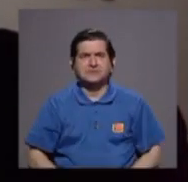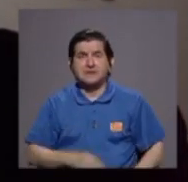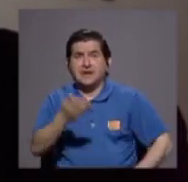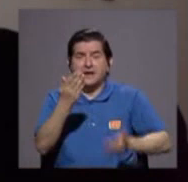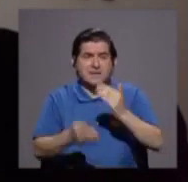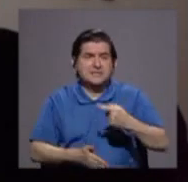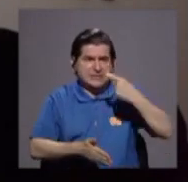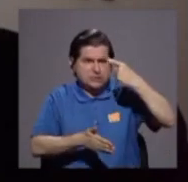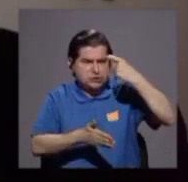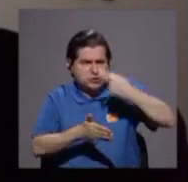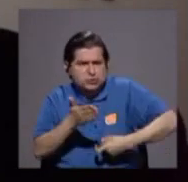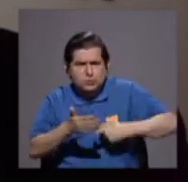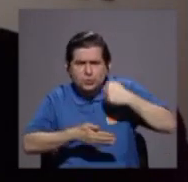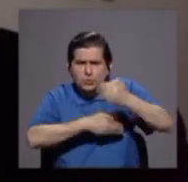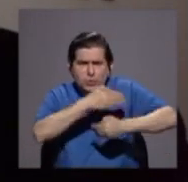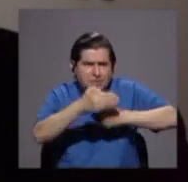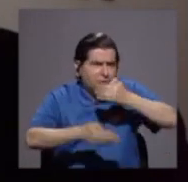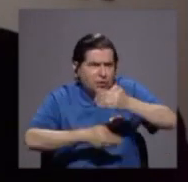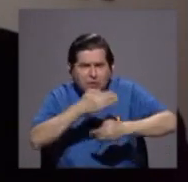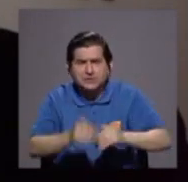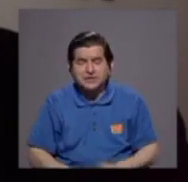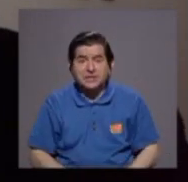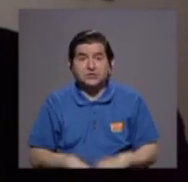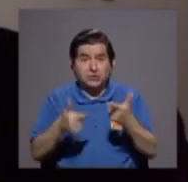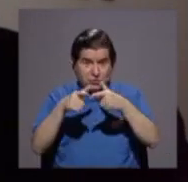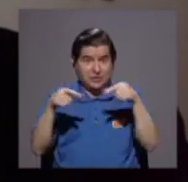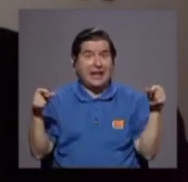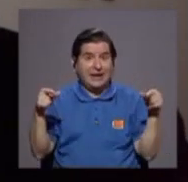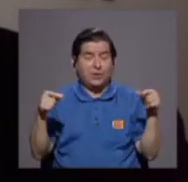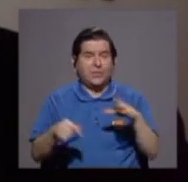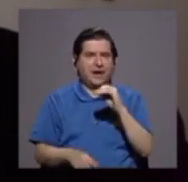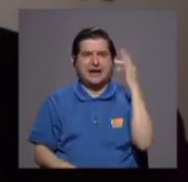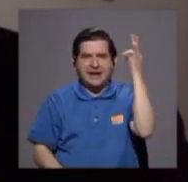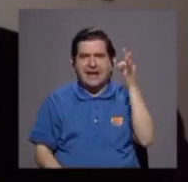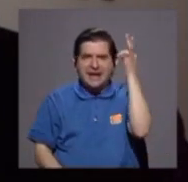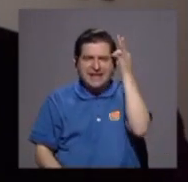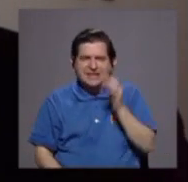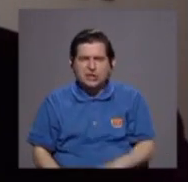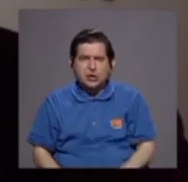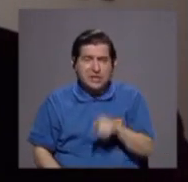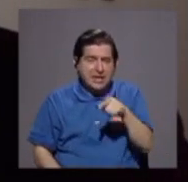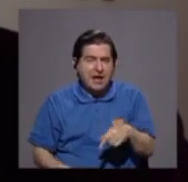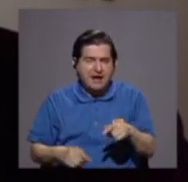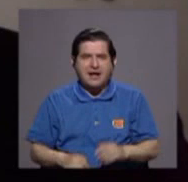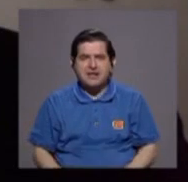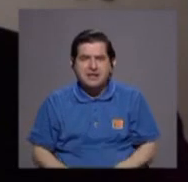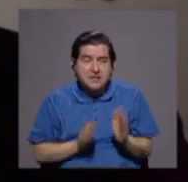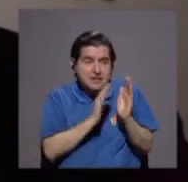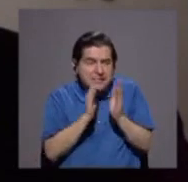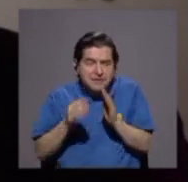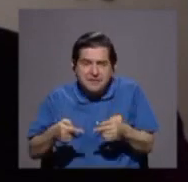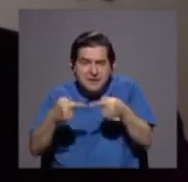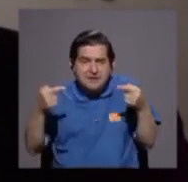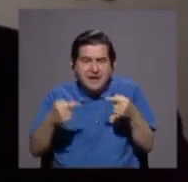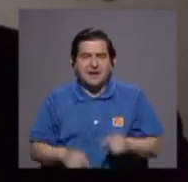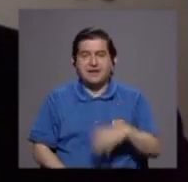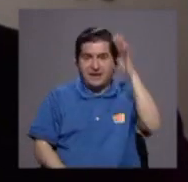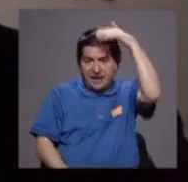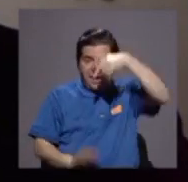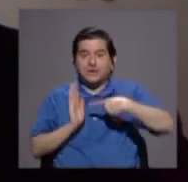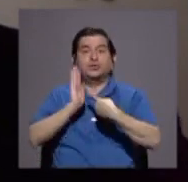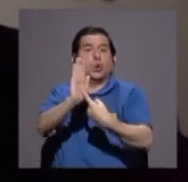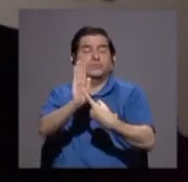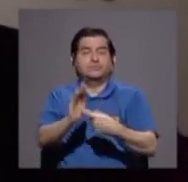digamos, endurecimiento, sobre todo del lenguaje y de las teorías conspirativas de parte de Donald Trump. Y